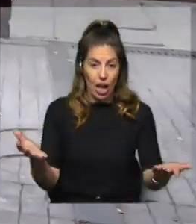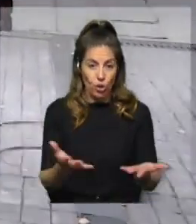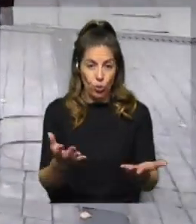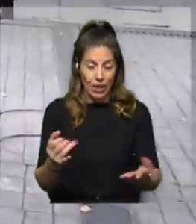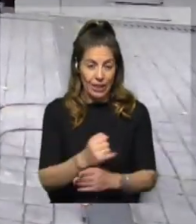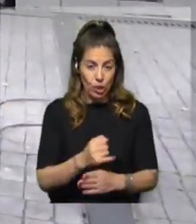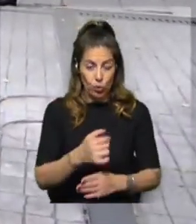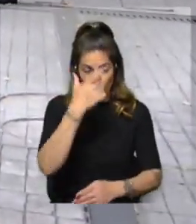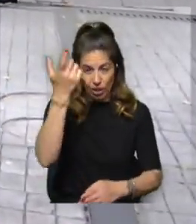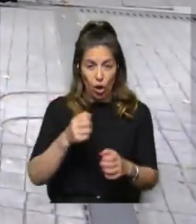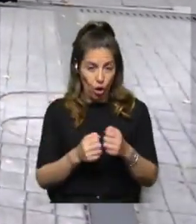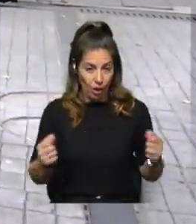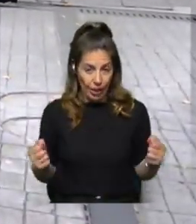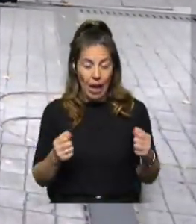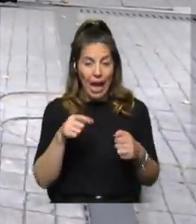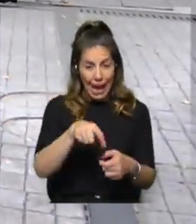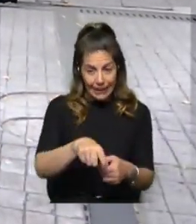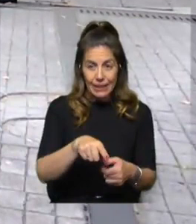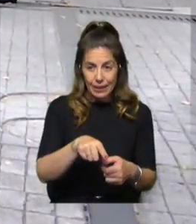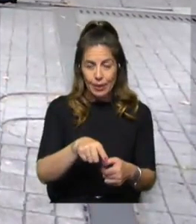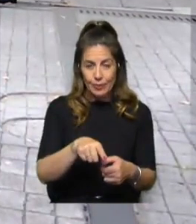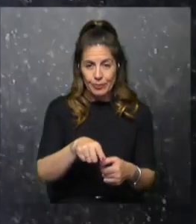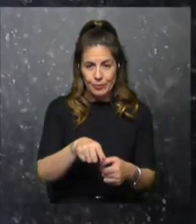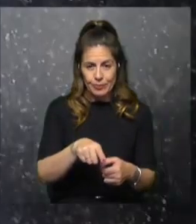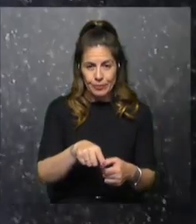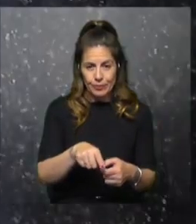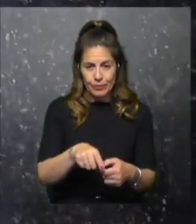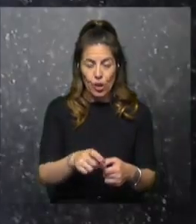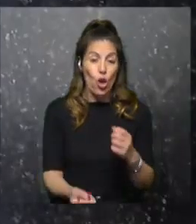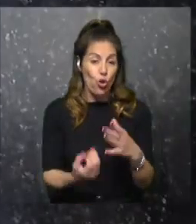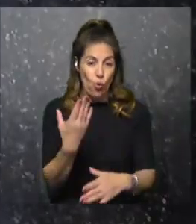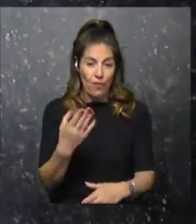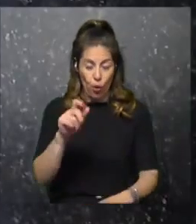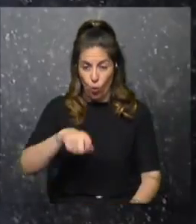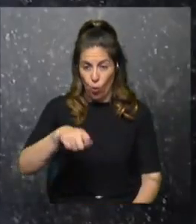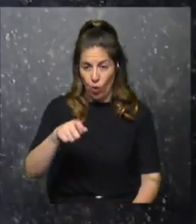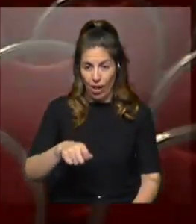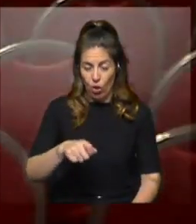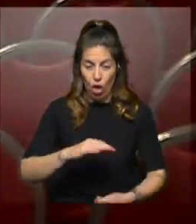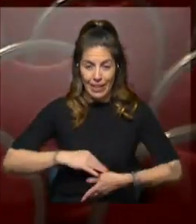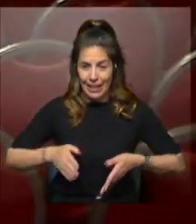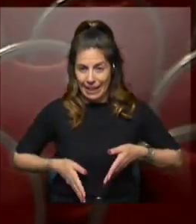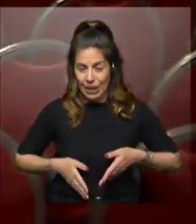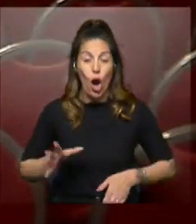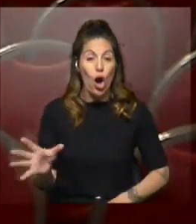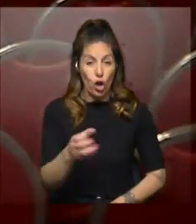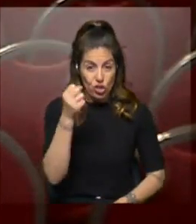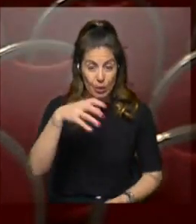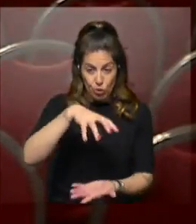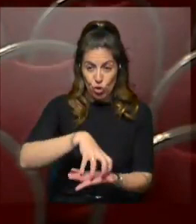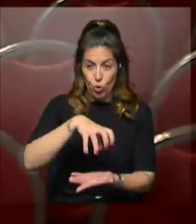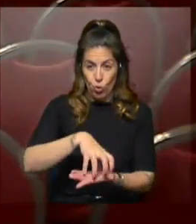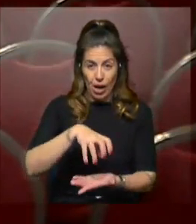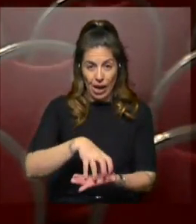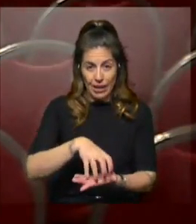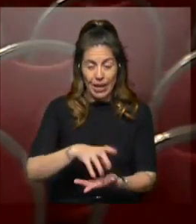Instituto Técnico Forense poder instalar lo que serían los nuevos juzgados de género. Conseguimos esa locación,